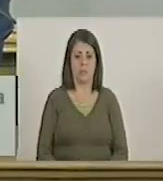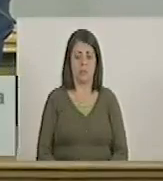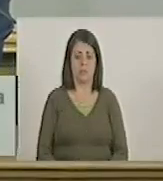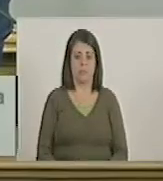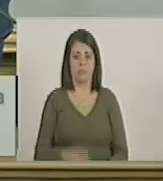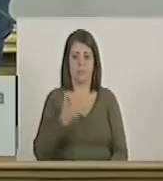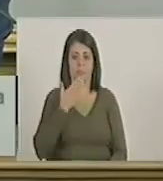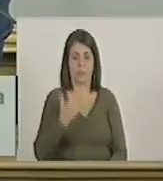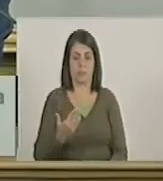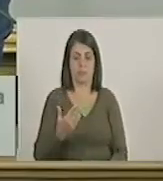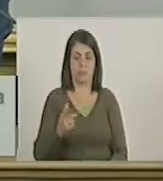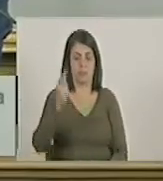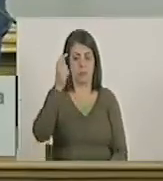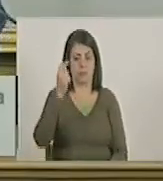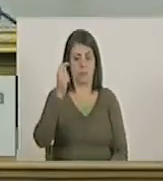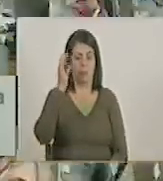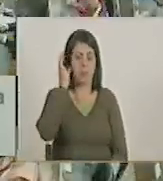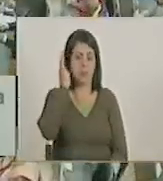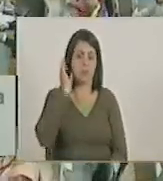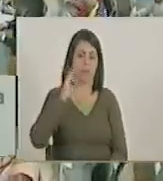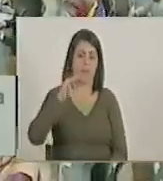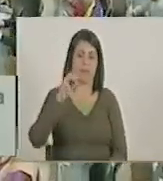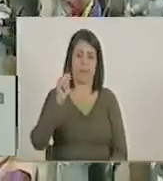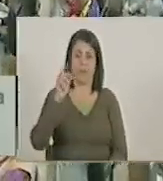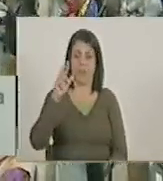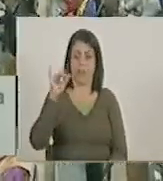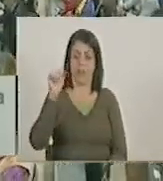Pide la palabra la diputada María Gabriela.